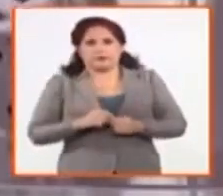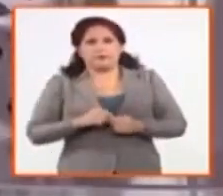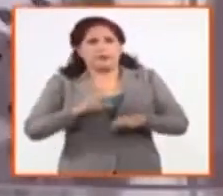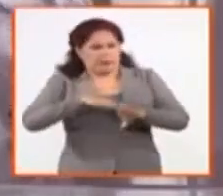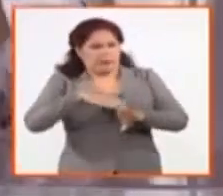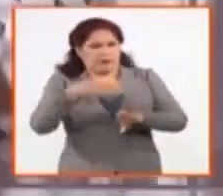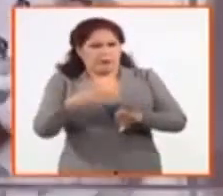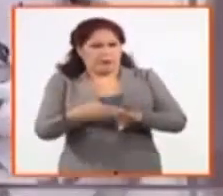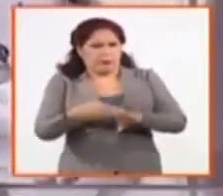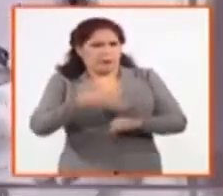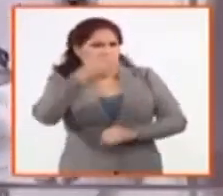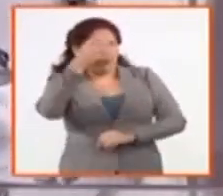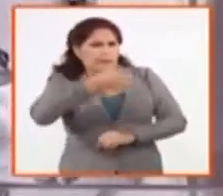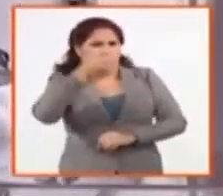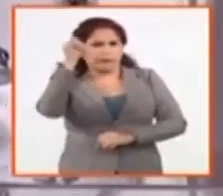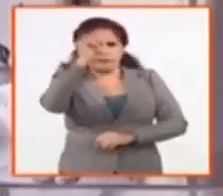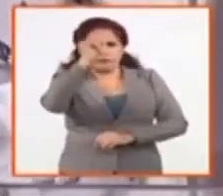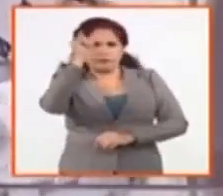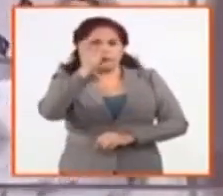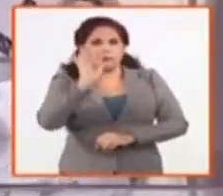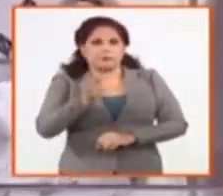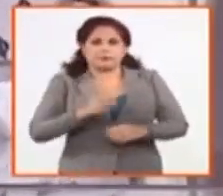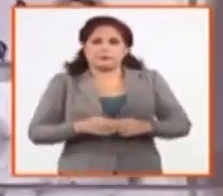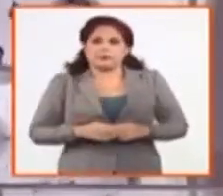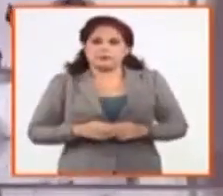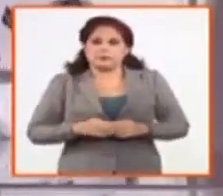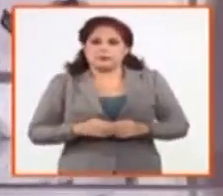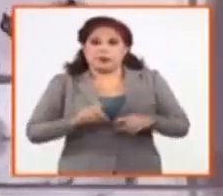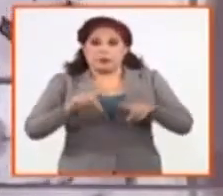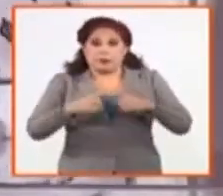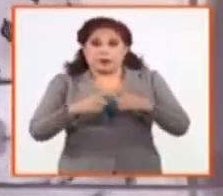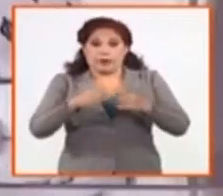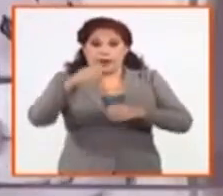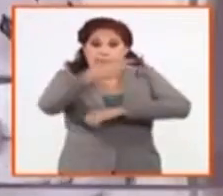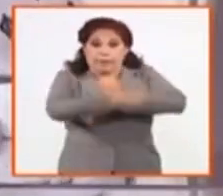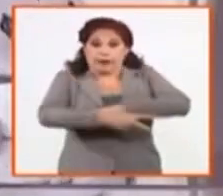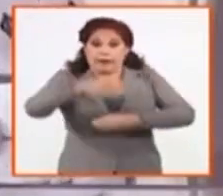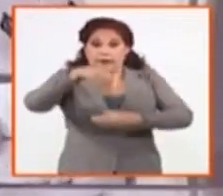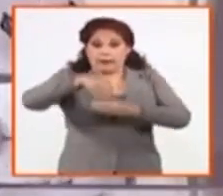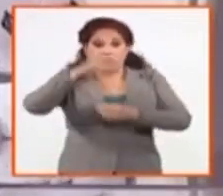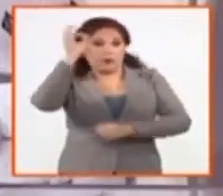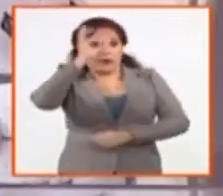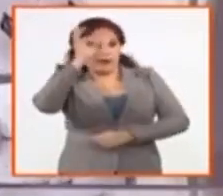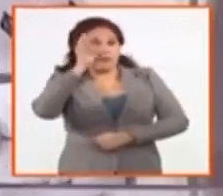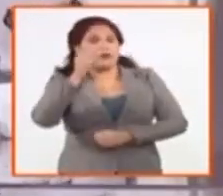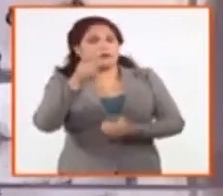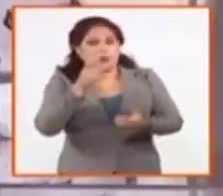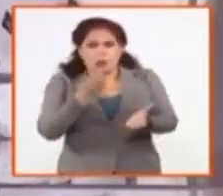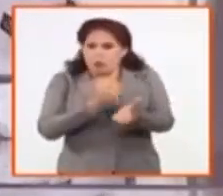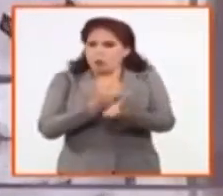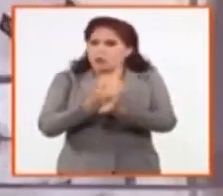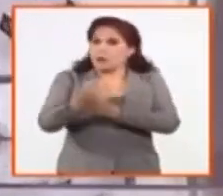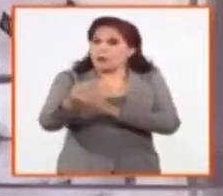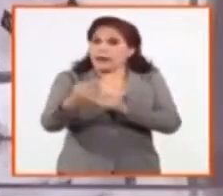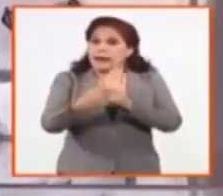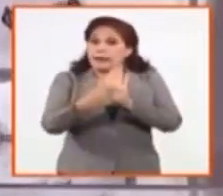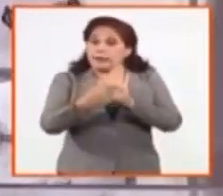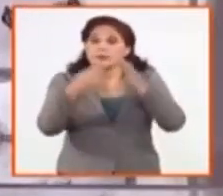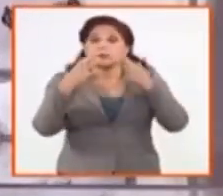vez, se ve en el plano global. ¿Por qué? Porque Afganistán sigue siendo un elemento